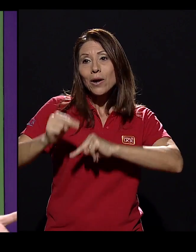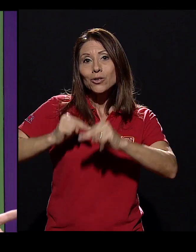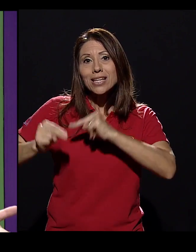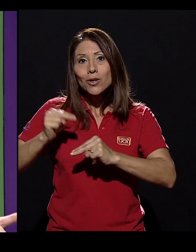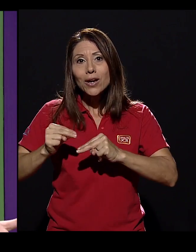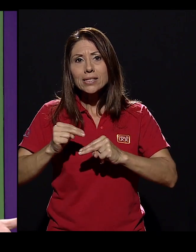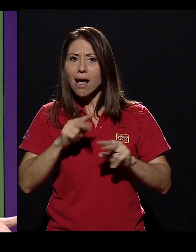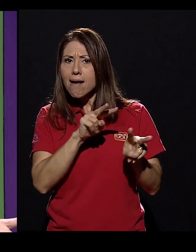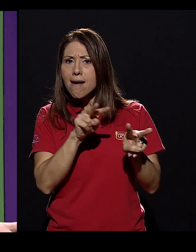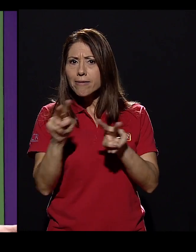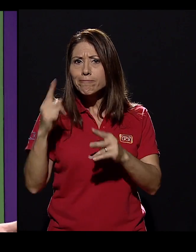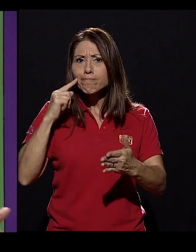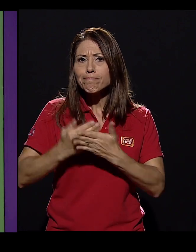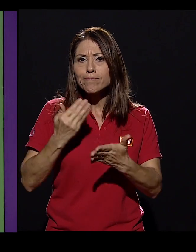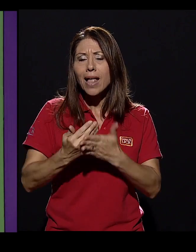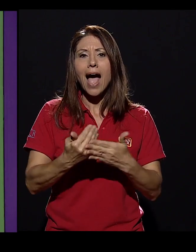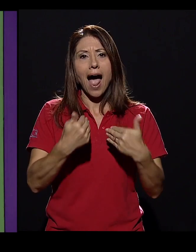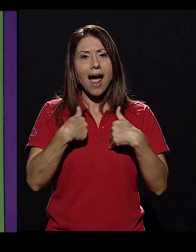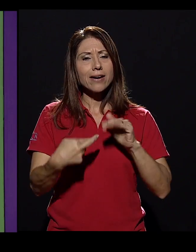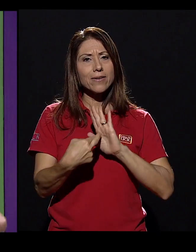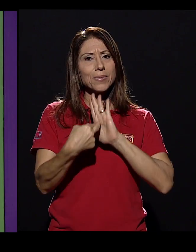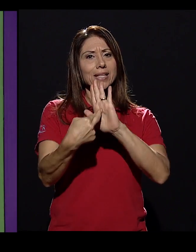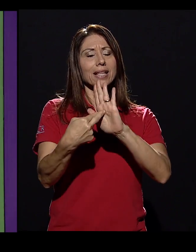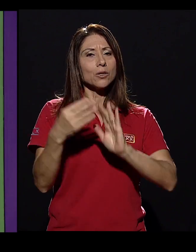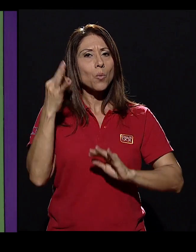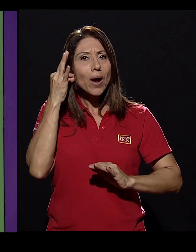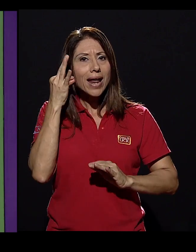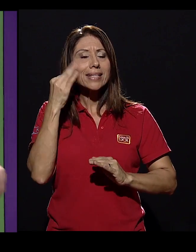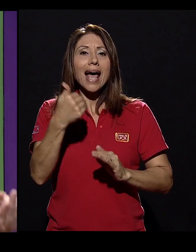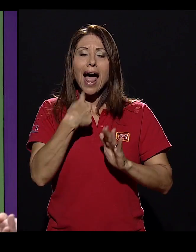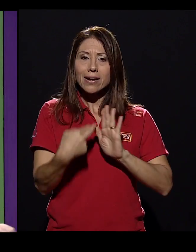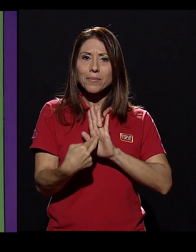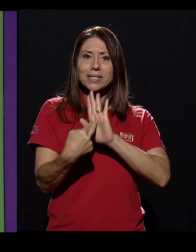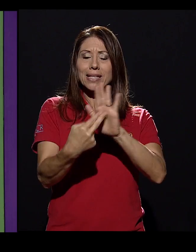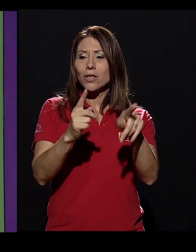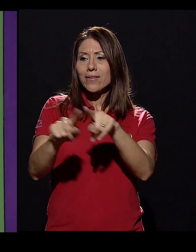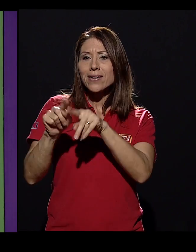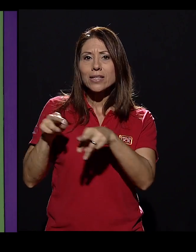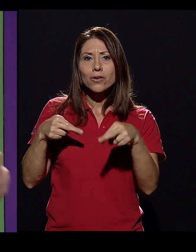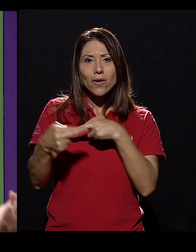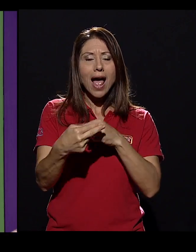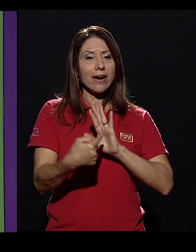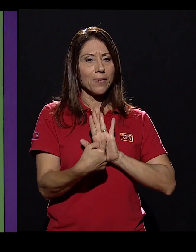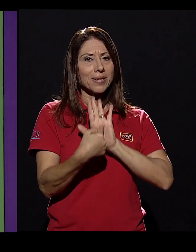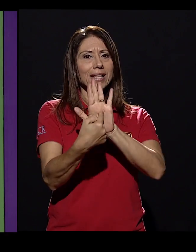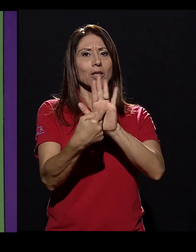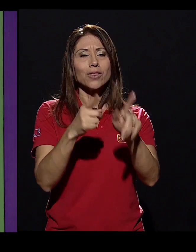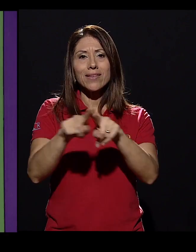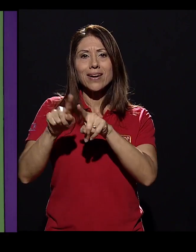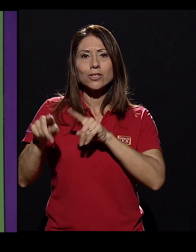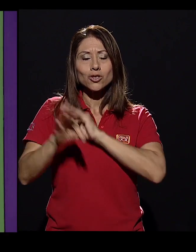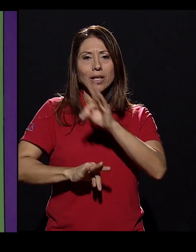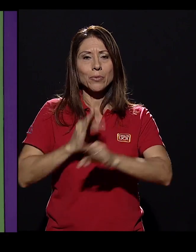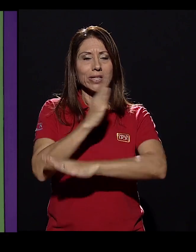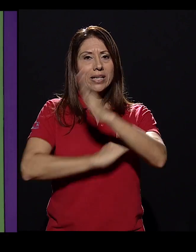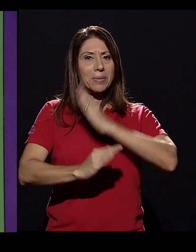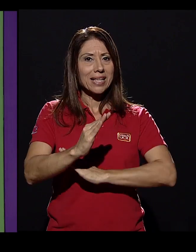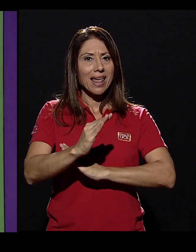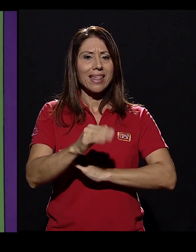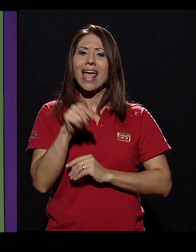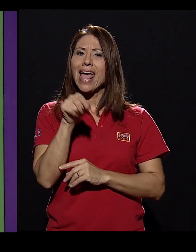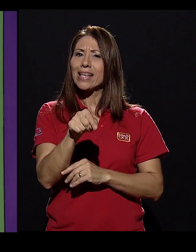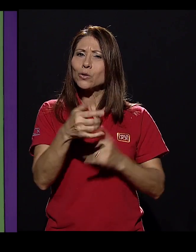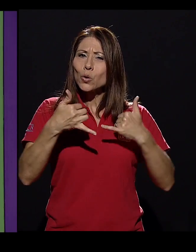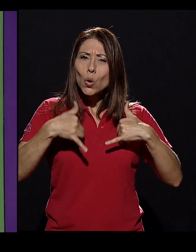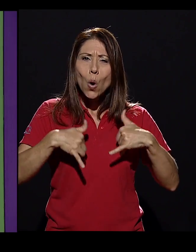hay representatividad de las mujeres, de las regiones del mundo, de los diversos tipos de discapacidad, ¿verdad? Eso como que